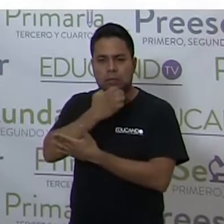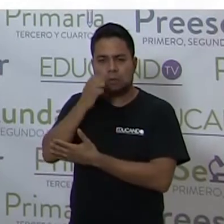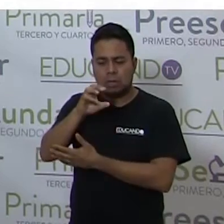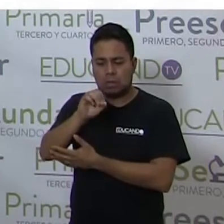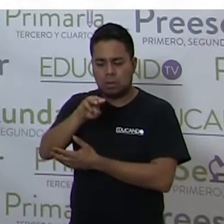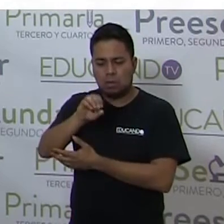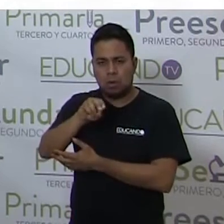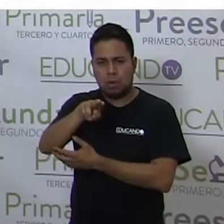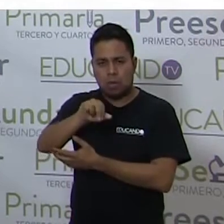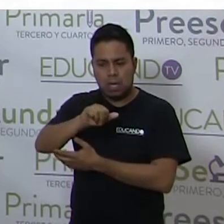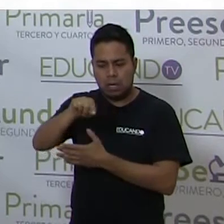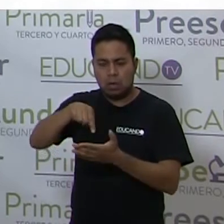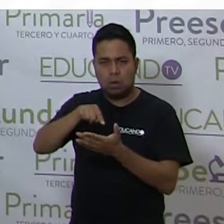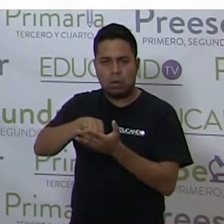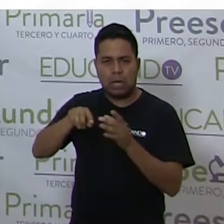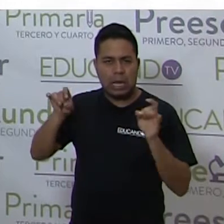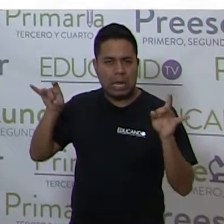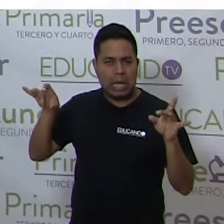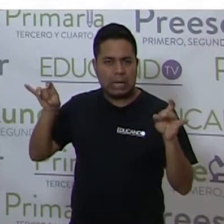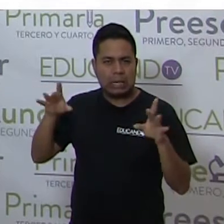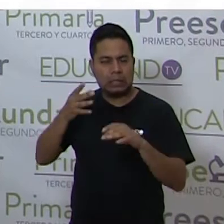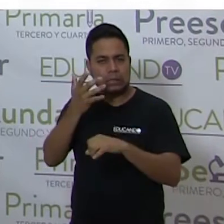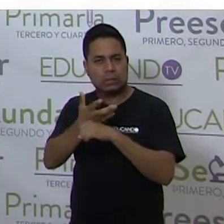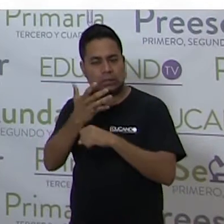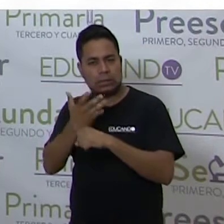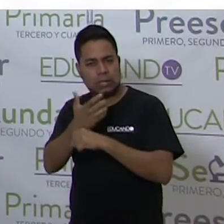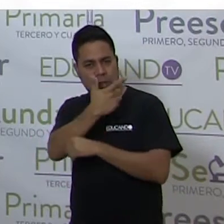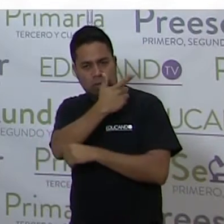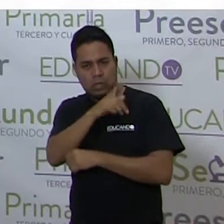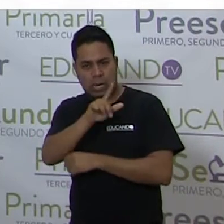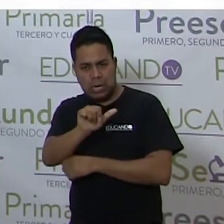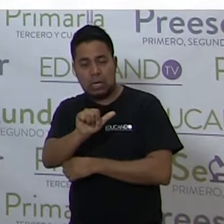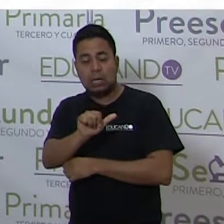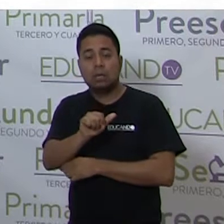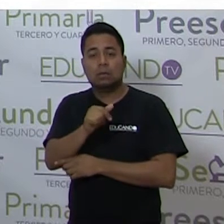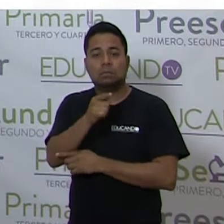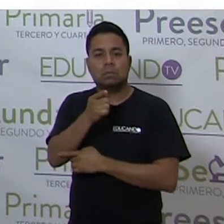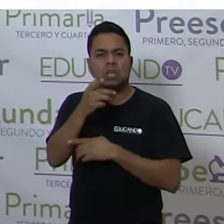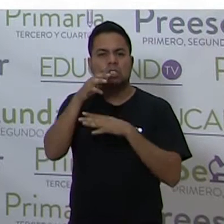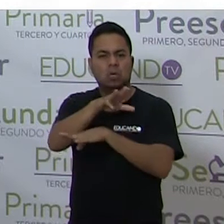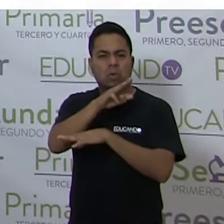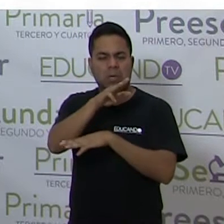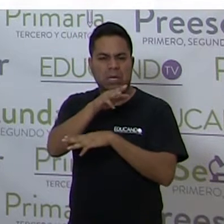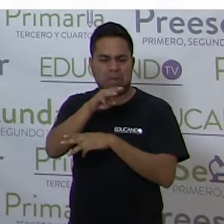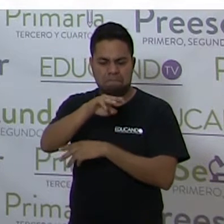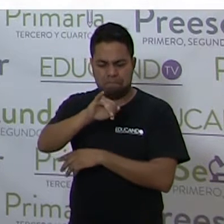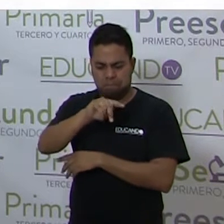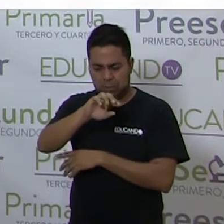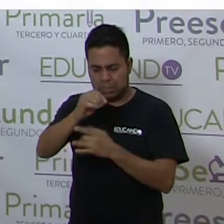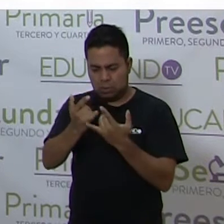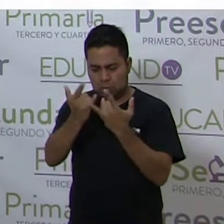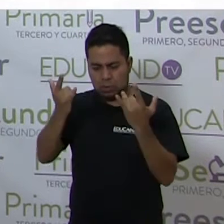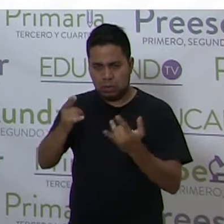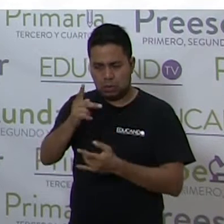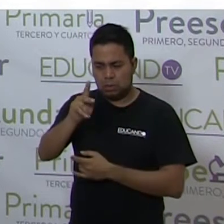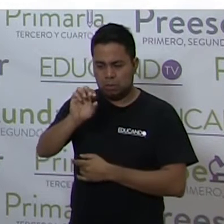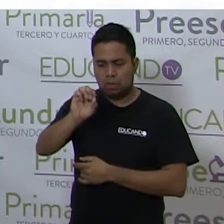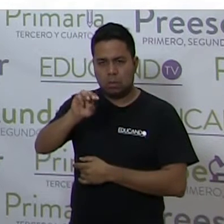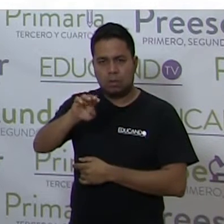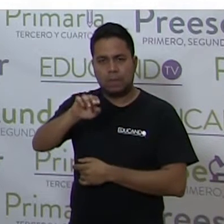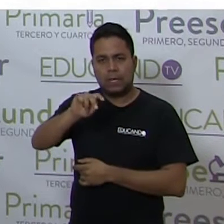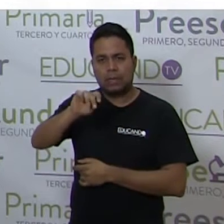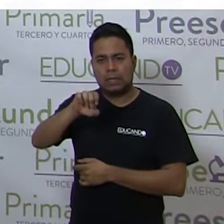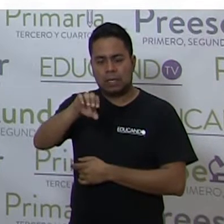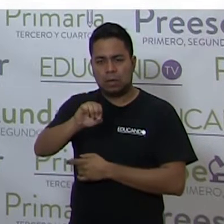Los Ángeles. Y es el mito de Prometeo. Es una obra de principios del siglo